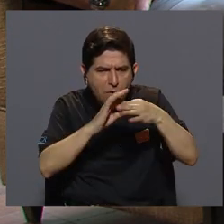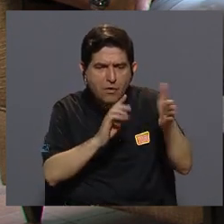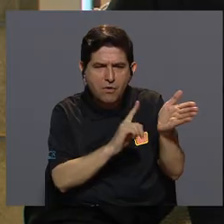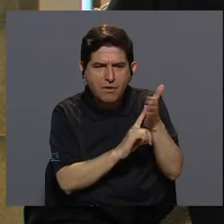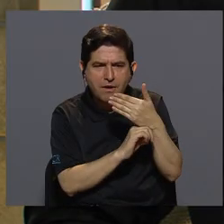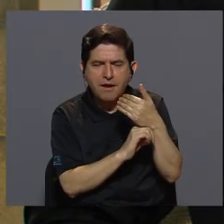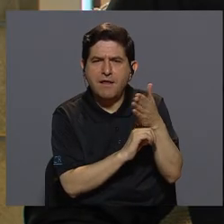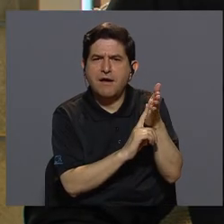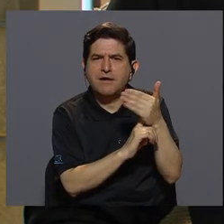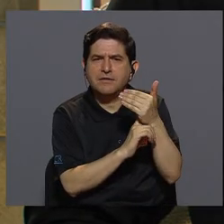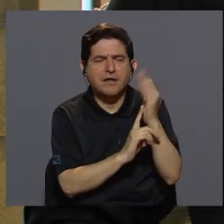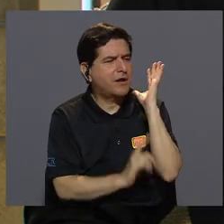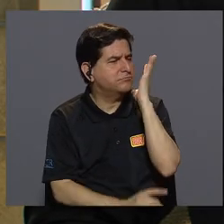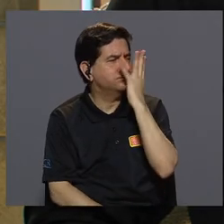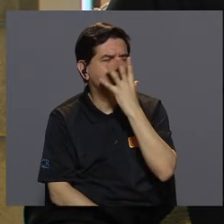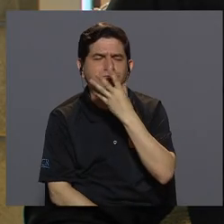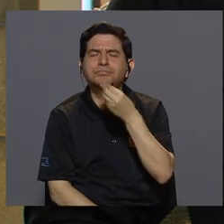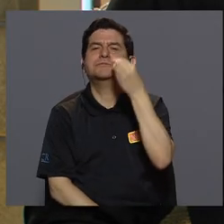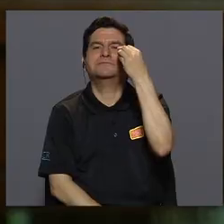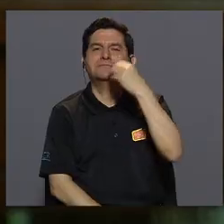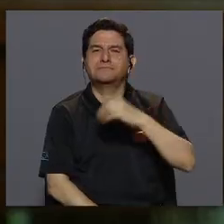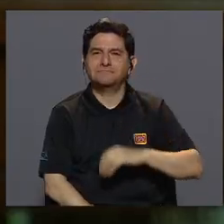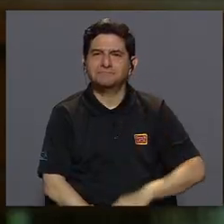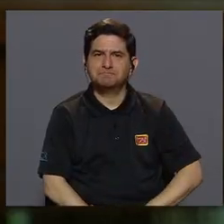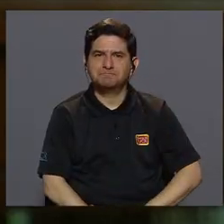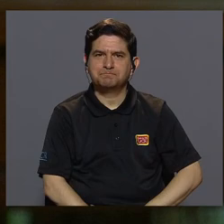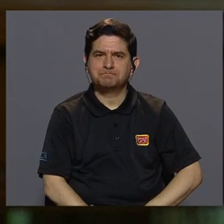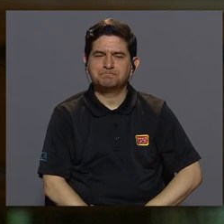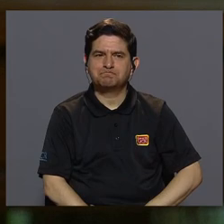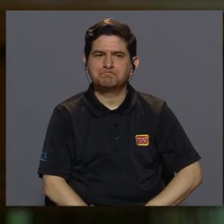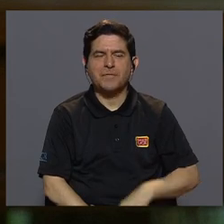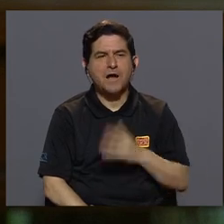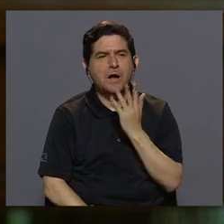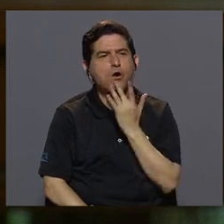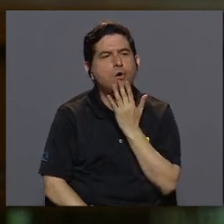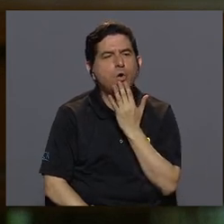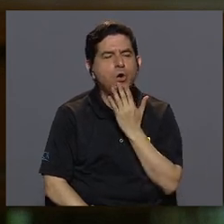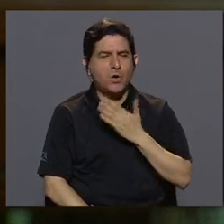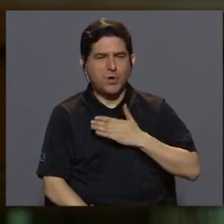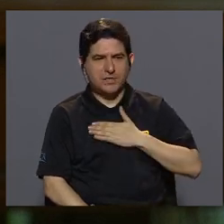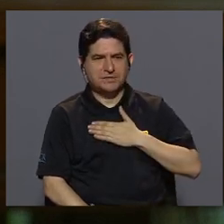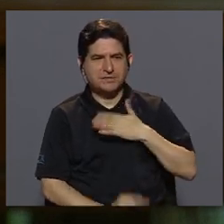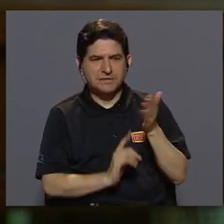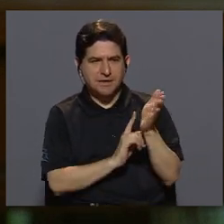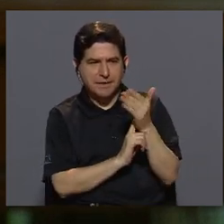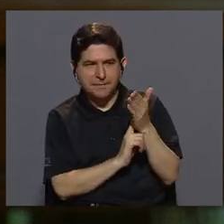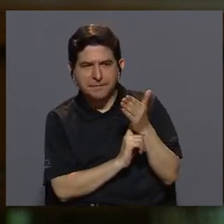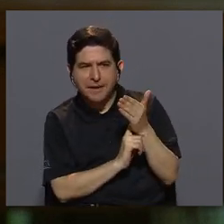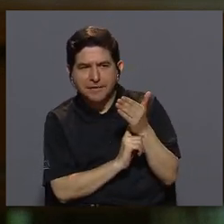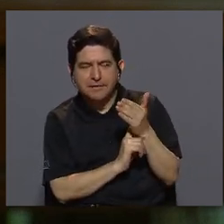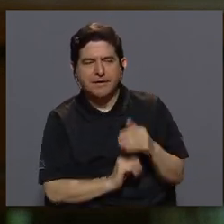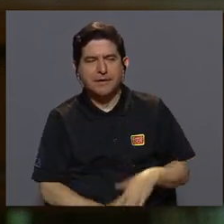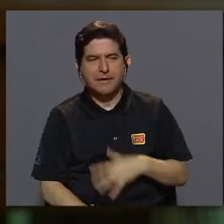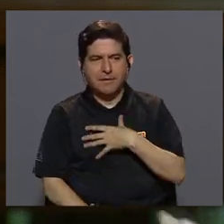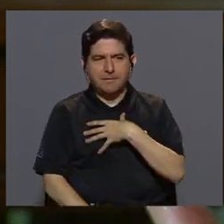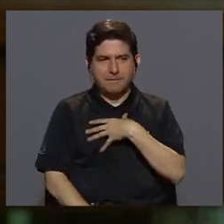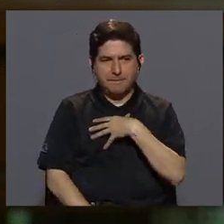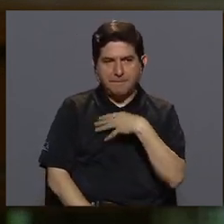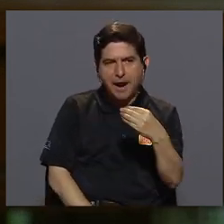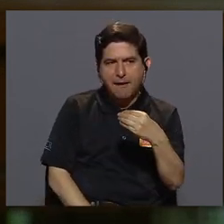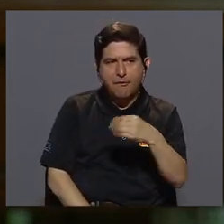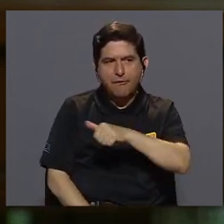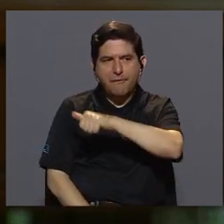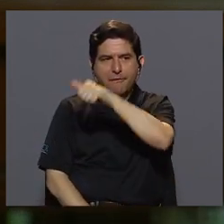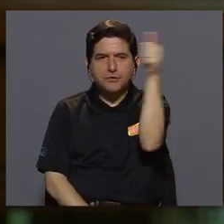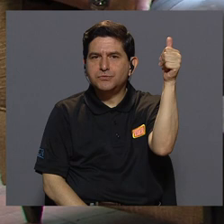la bandera, que era muy linda. Entonces dice, los colores de mi bandera, blanco,